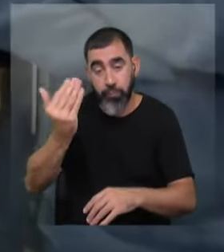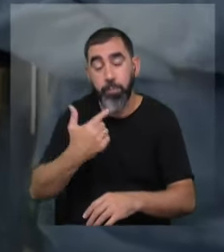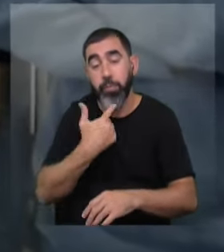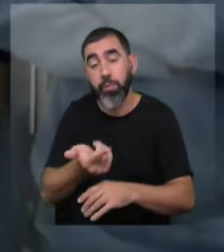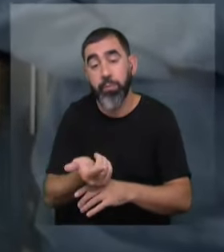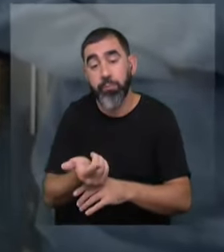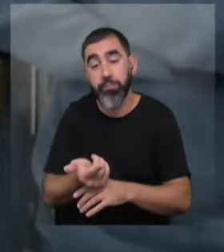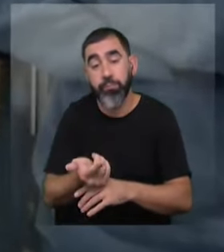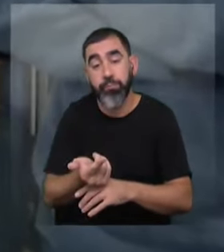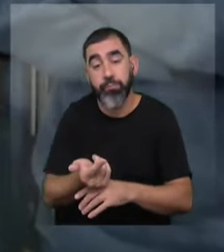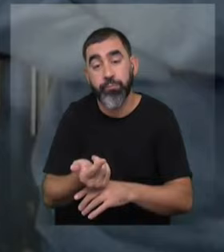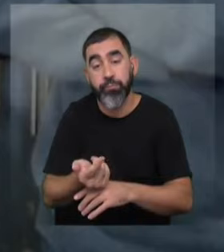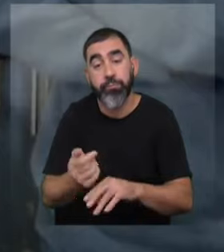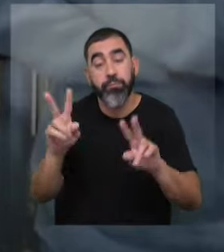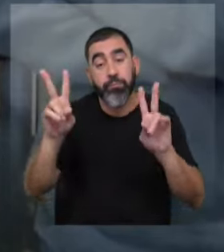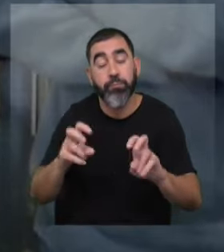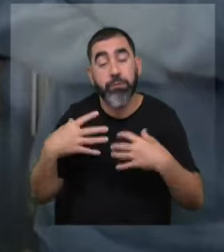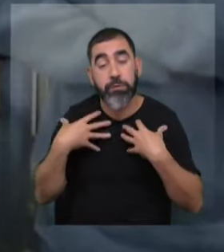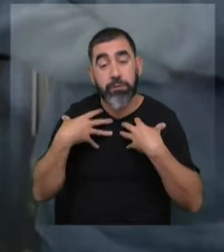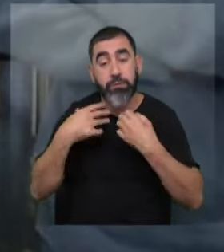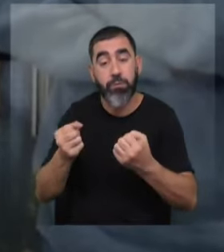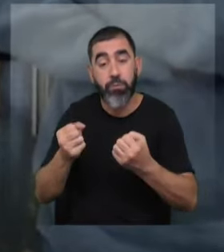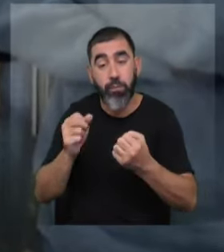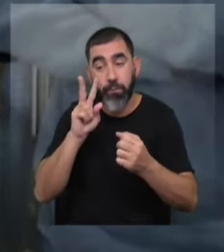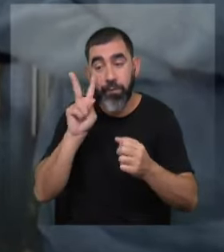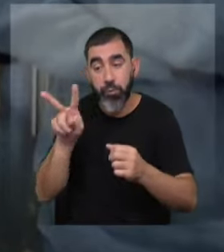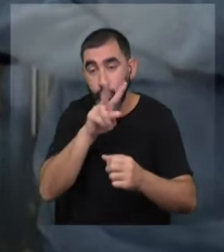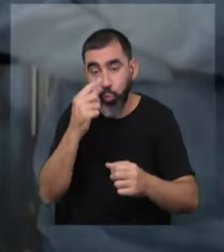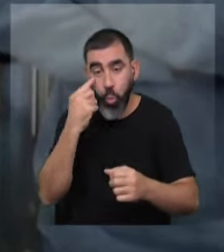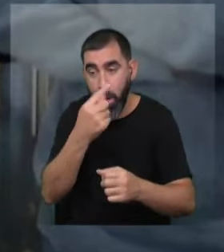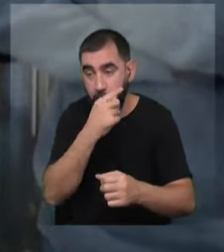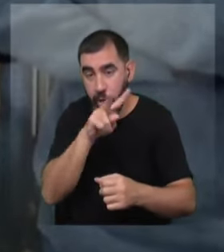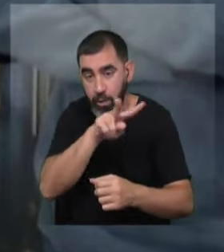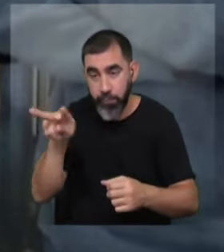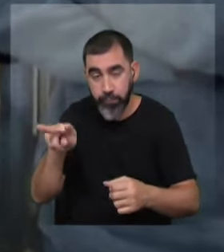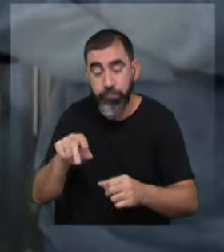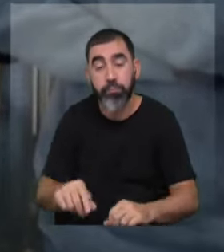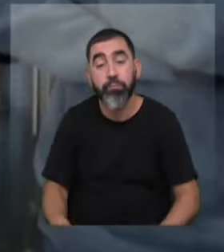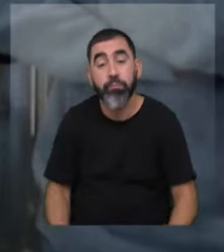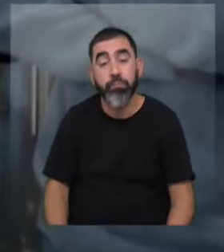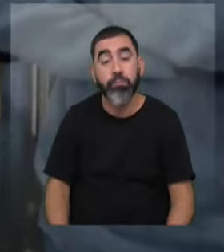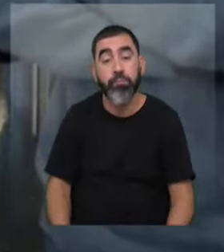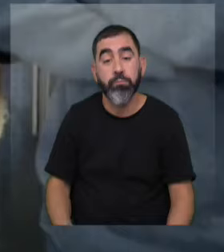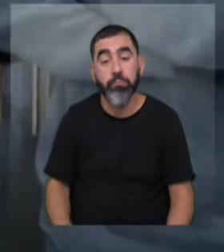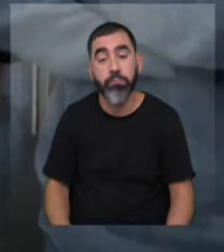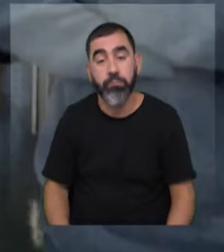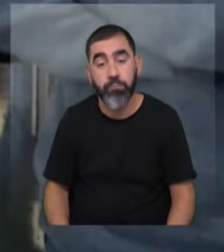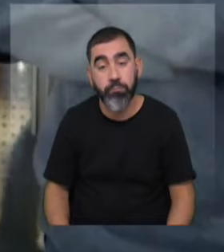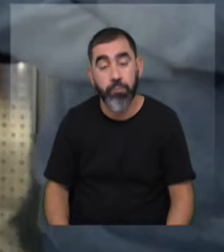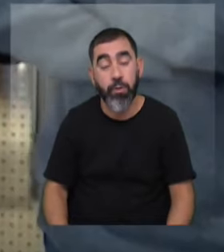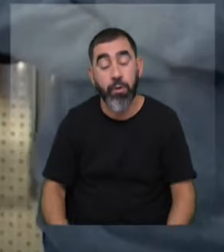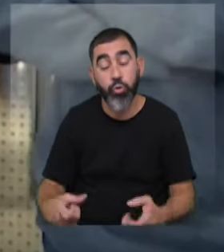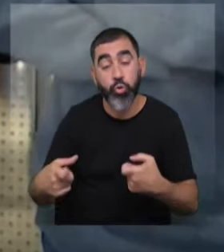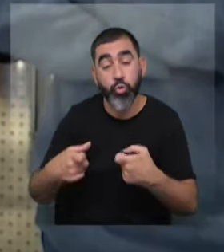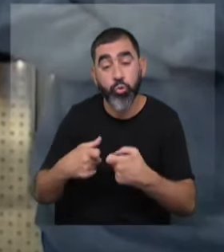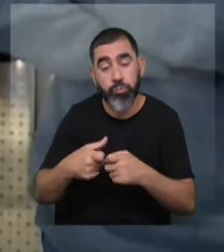por ejemplo todo lo que tiene que ver con la salud visual. Y verdaderamente creo que NASPU está haciendo por sí solo